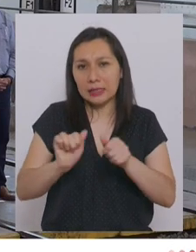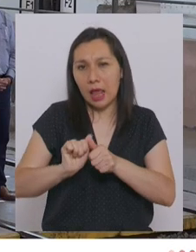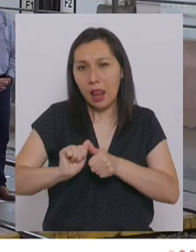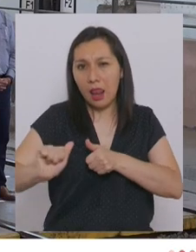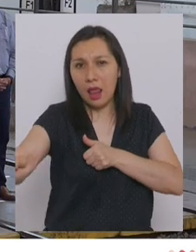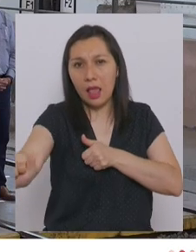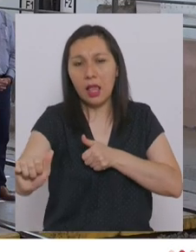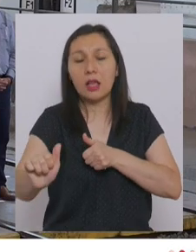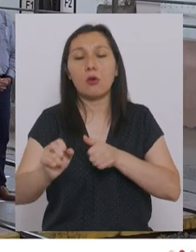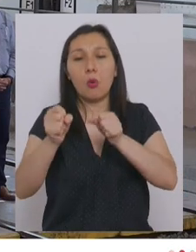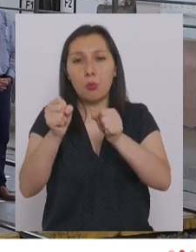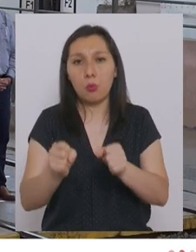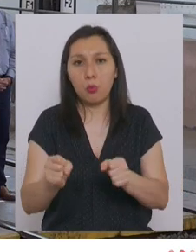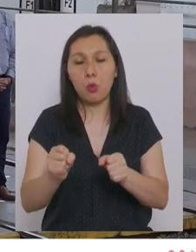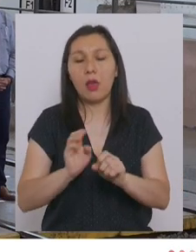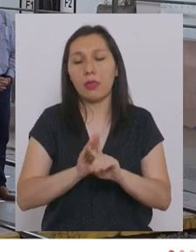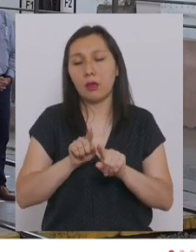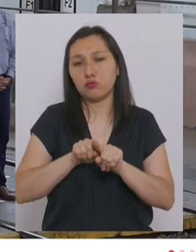alcance y